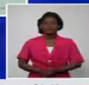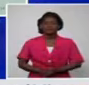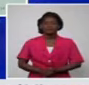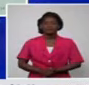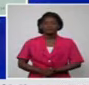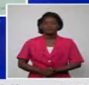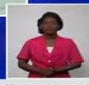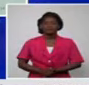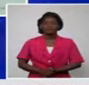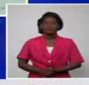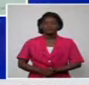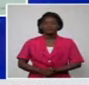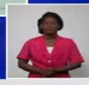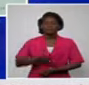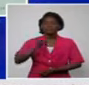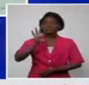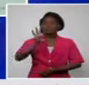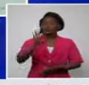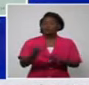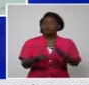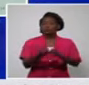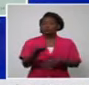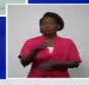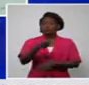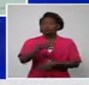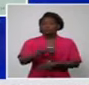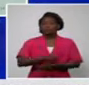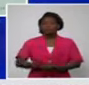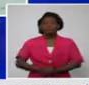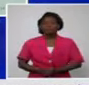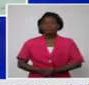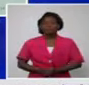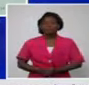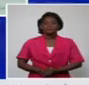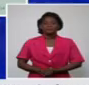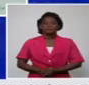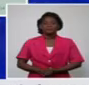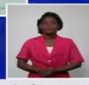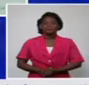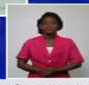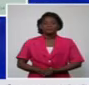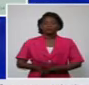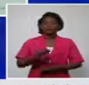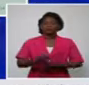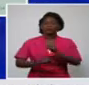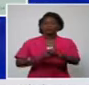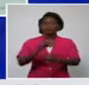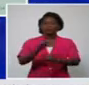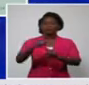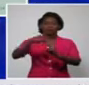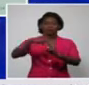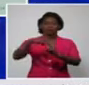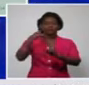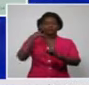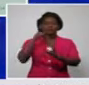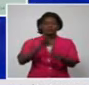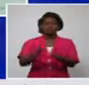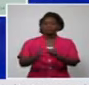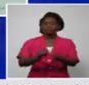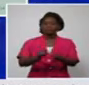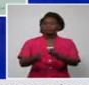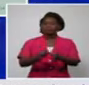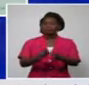5 casos autóctonos ayer, también una provincia que ha ido controlando la transmisión, realmente nunca ha